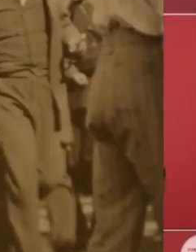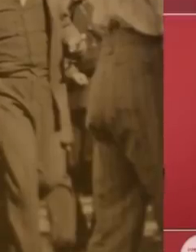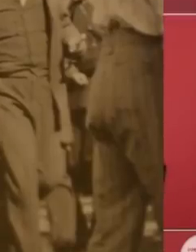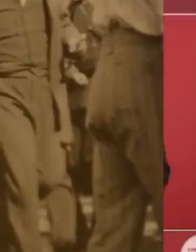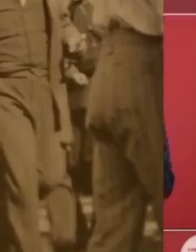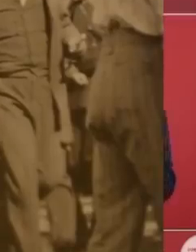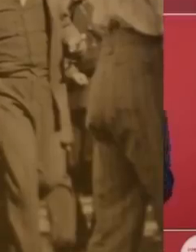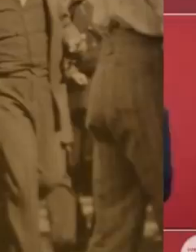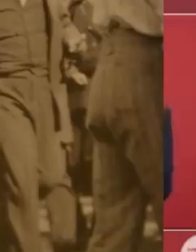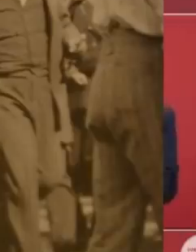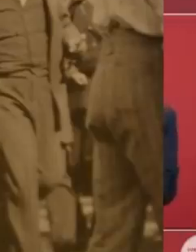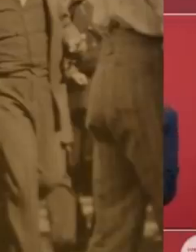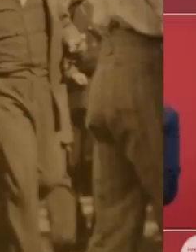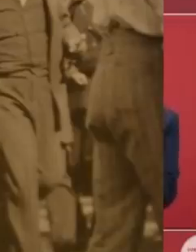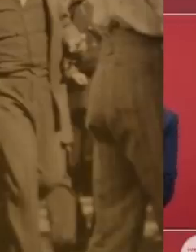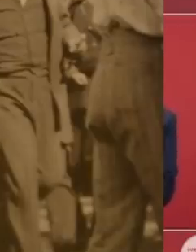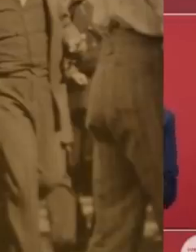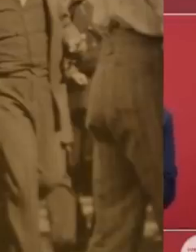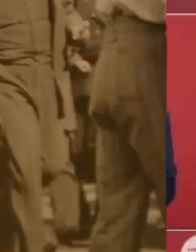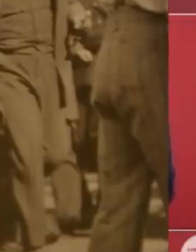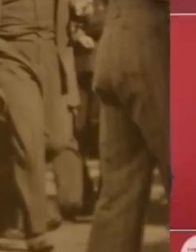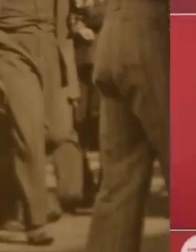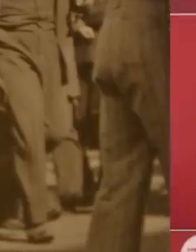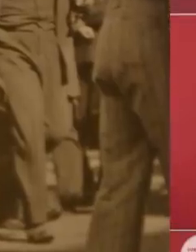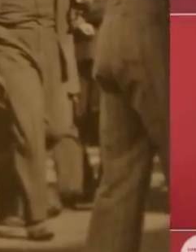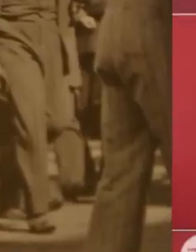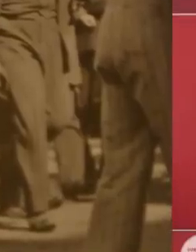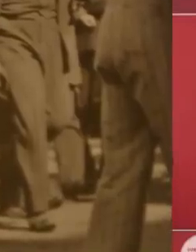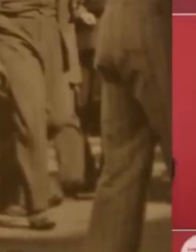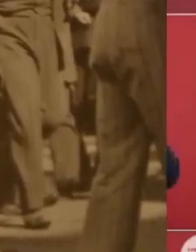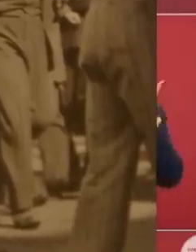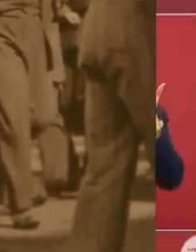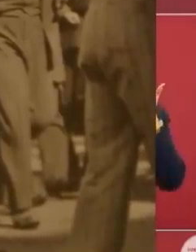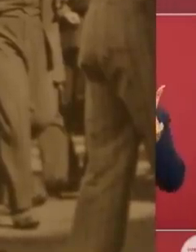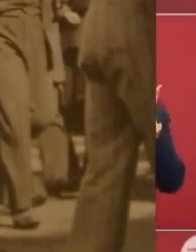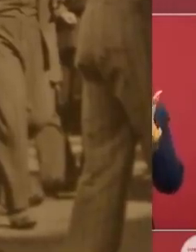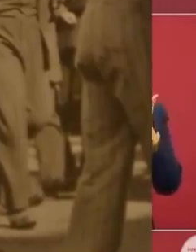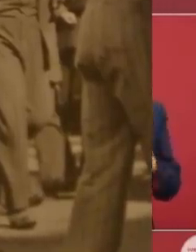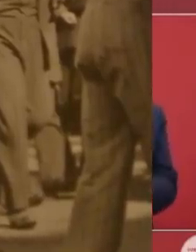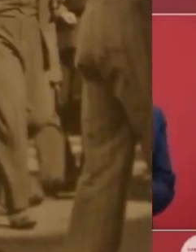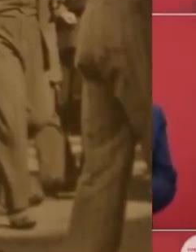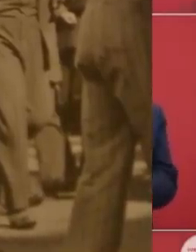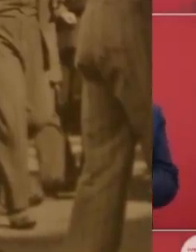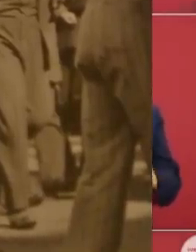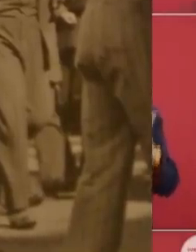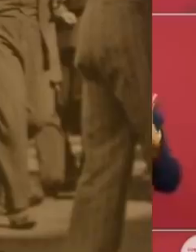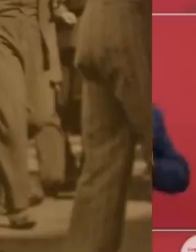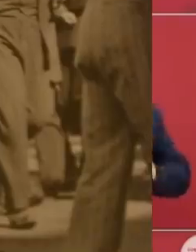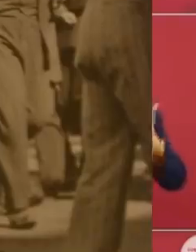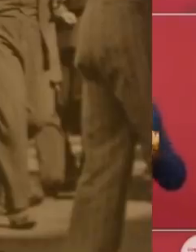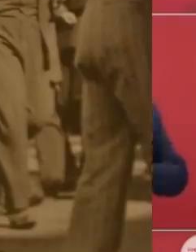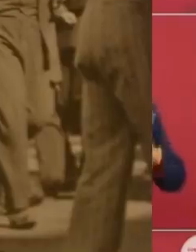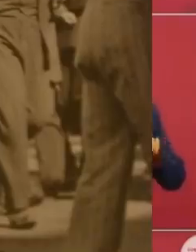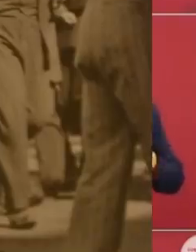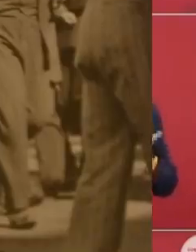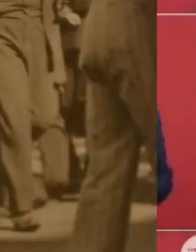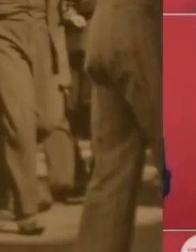que añoraba al régimen de